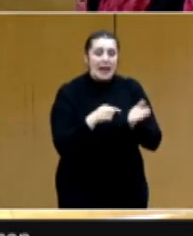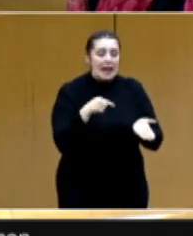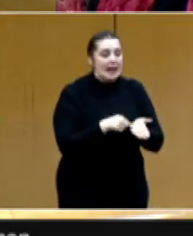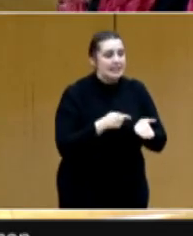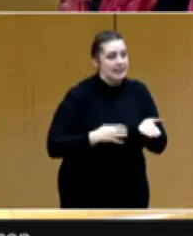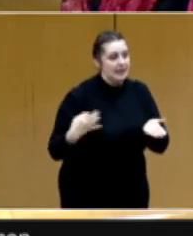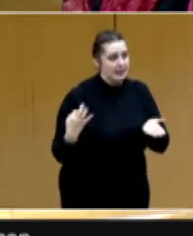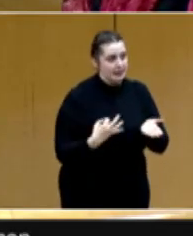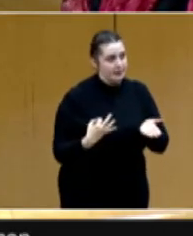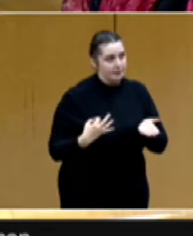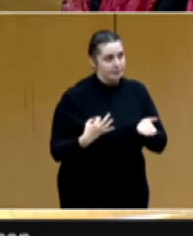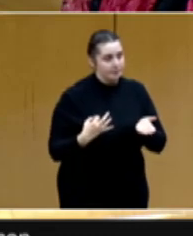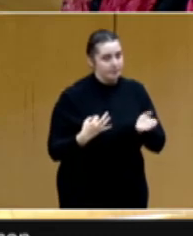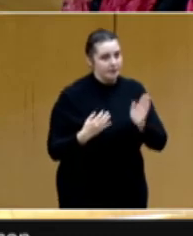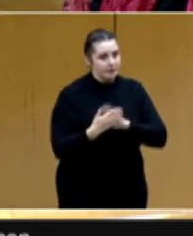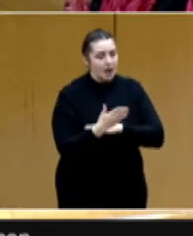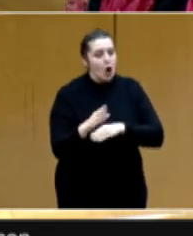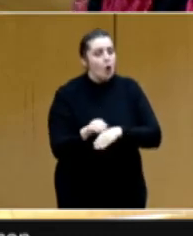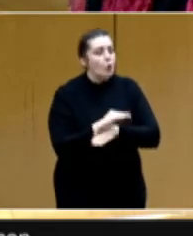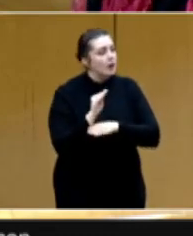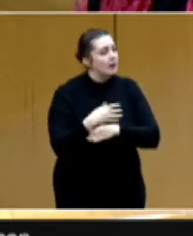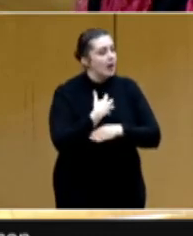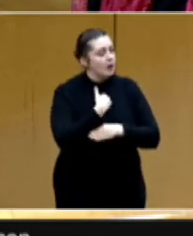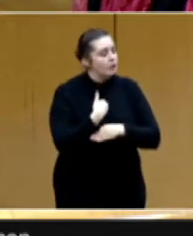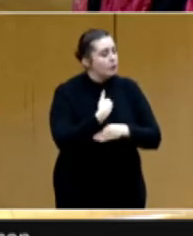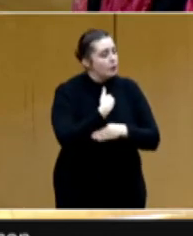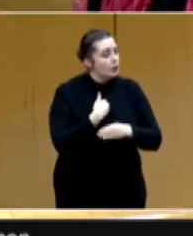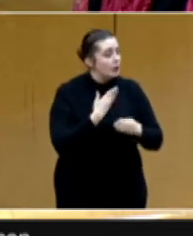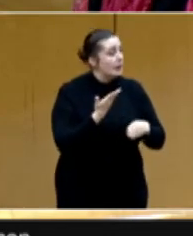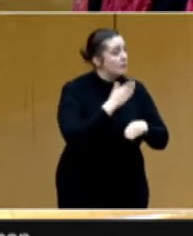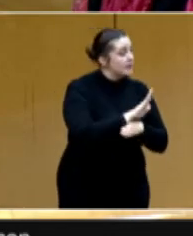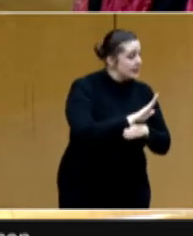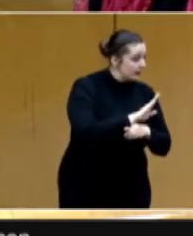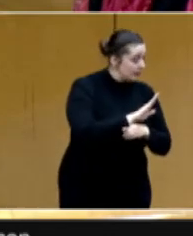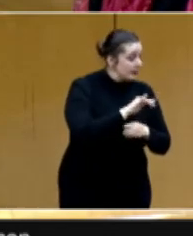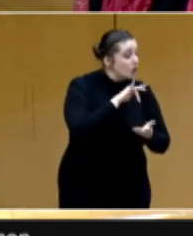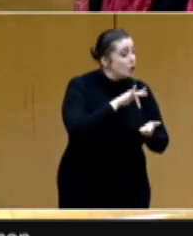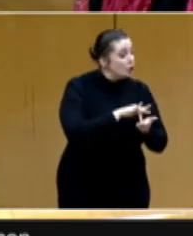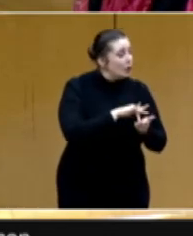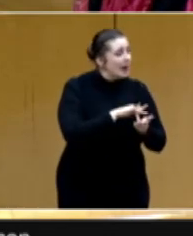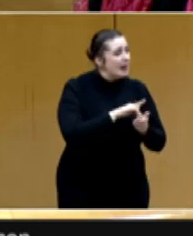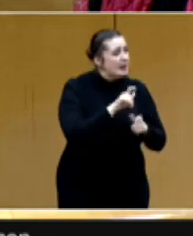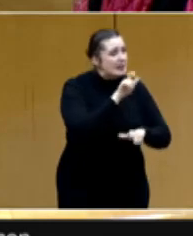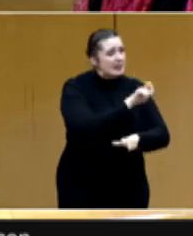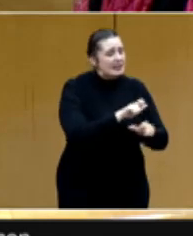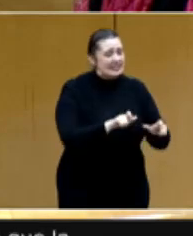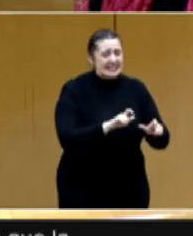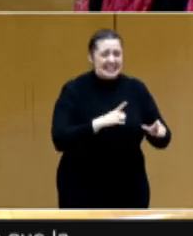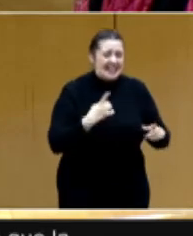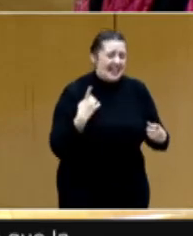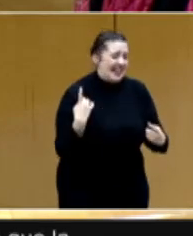que la curatela con funciones representativas se dé para supuestos absolutamente